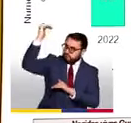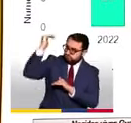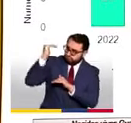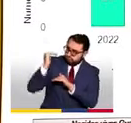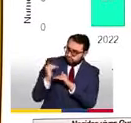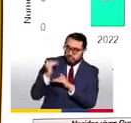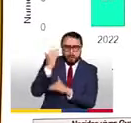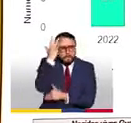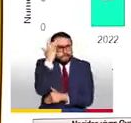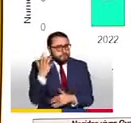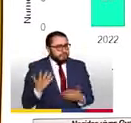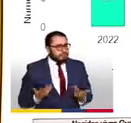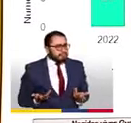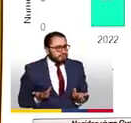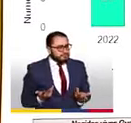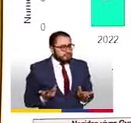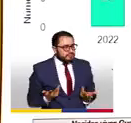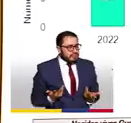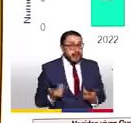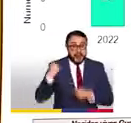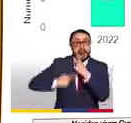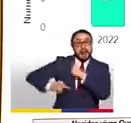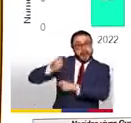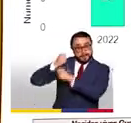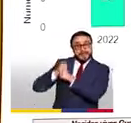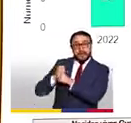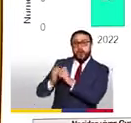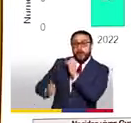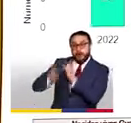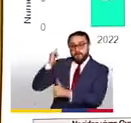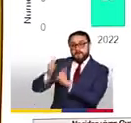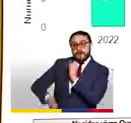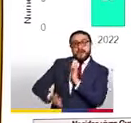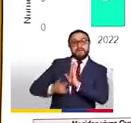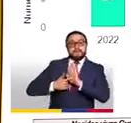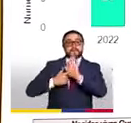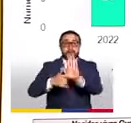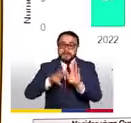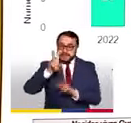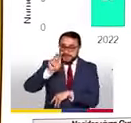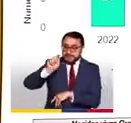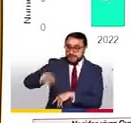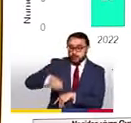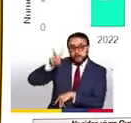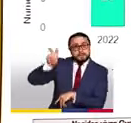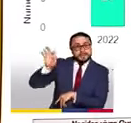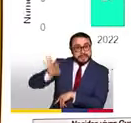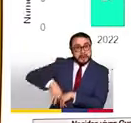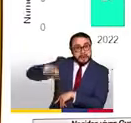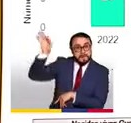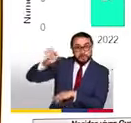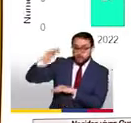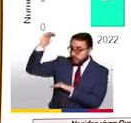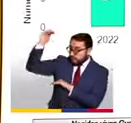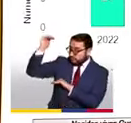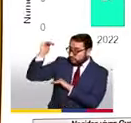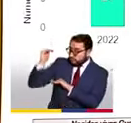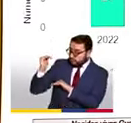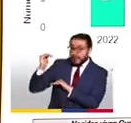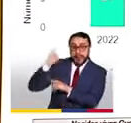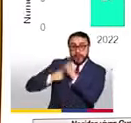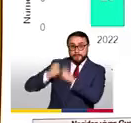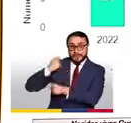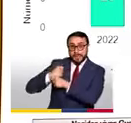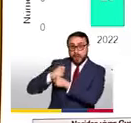hasta el año pasado, completado el año, había bajado 7,7%, agregando